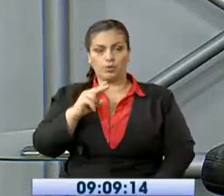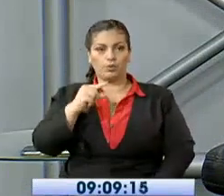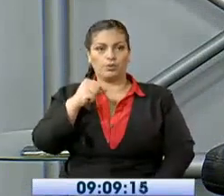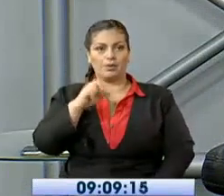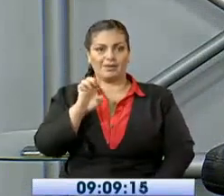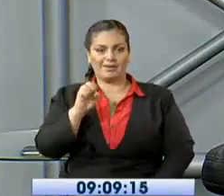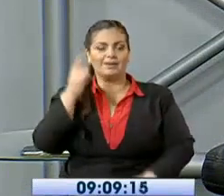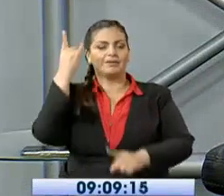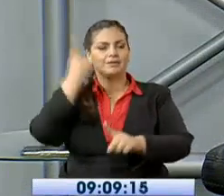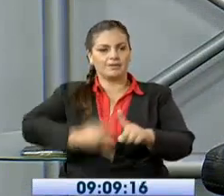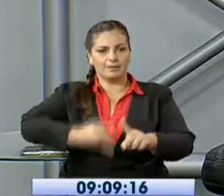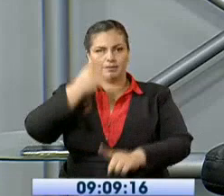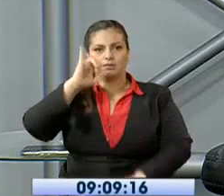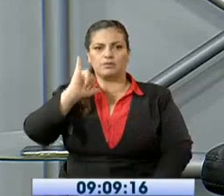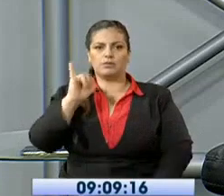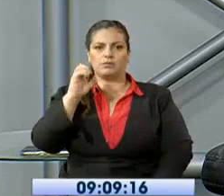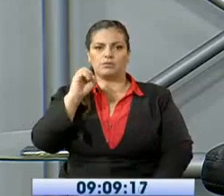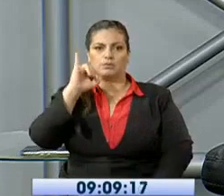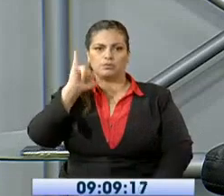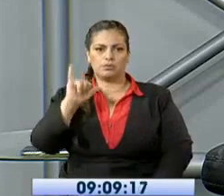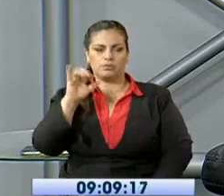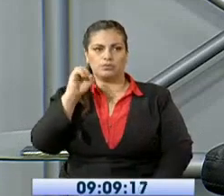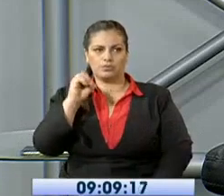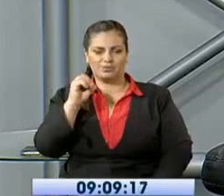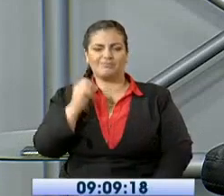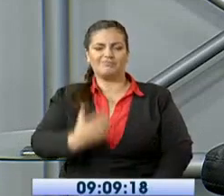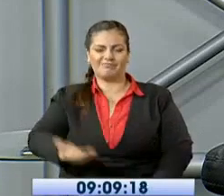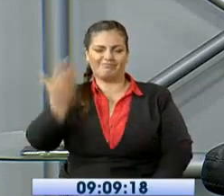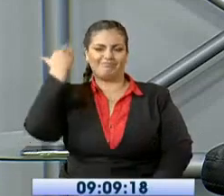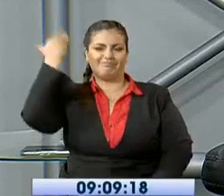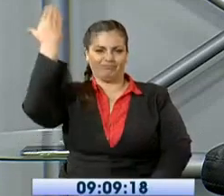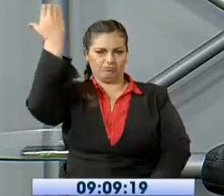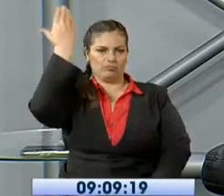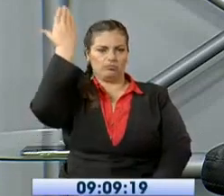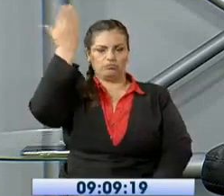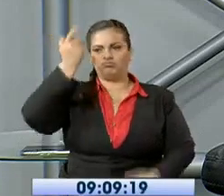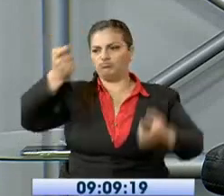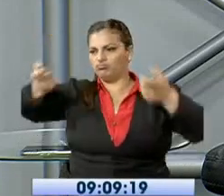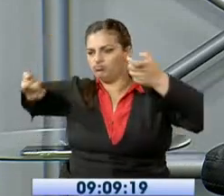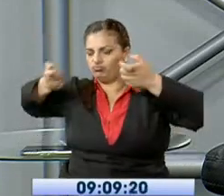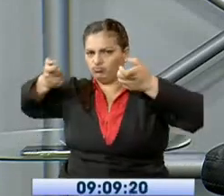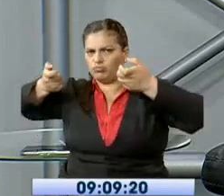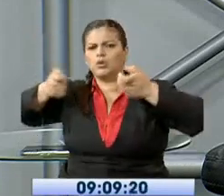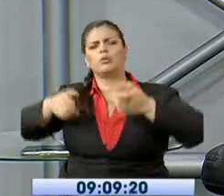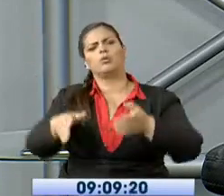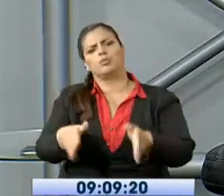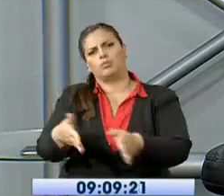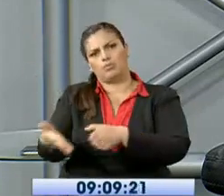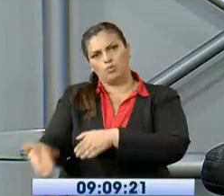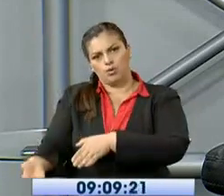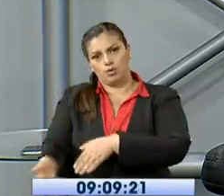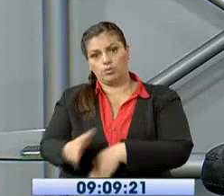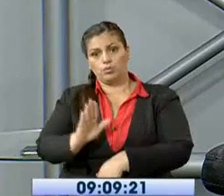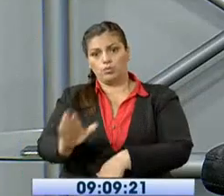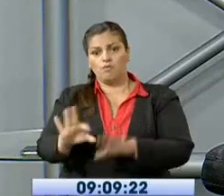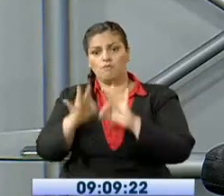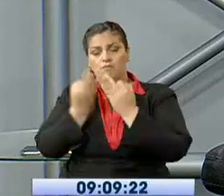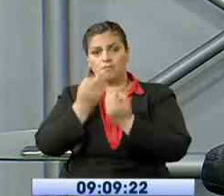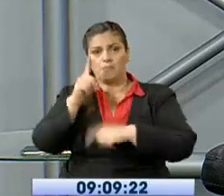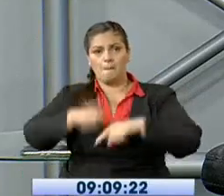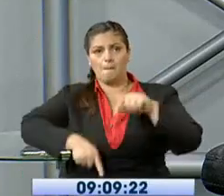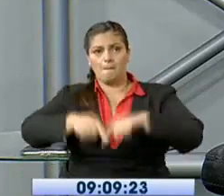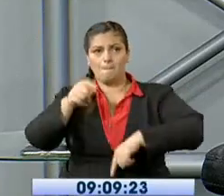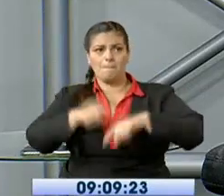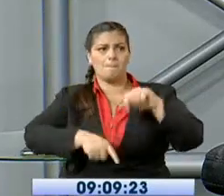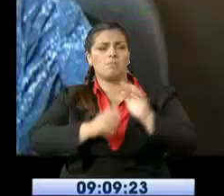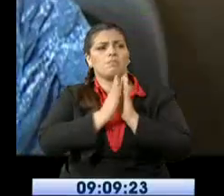Herrera causó gran conmoción entre sus familiares y amigos. Ellos solicitan y esperan que la policía esclarezca el crimen.